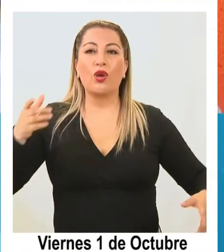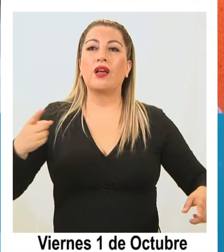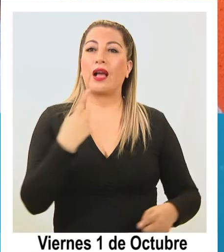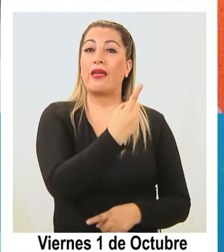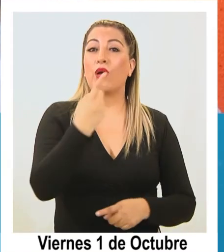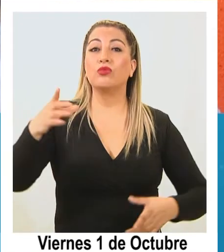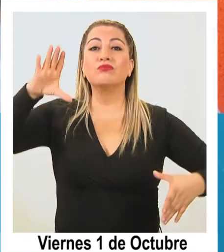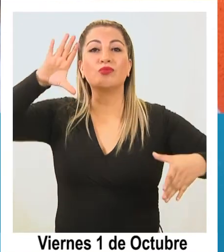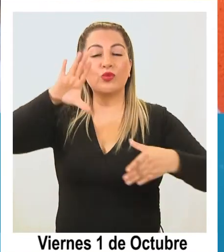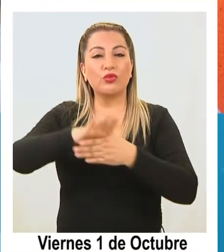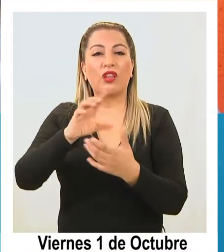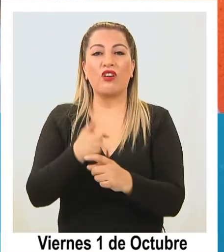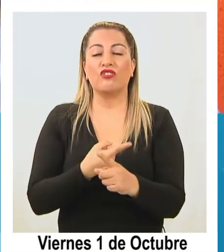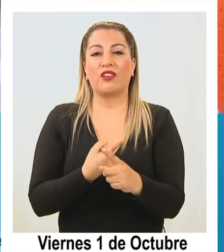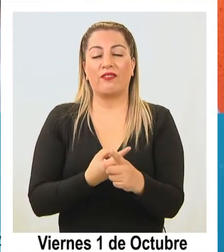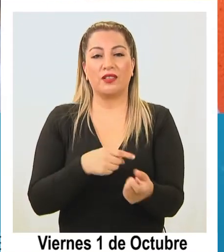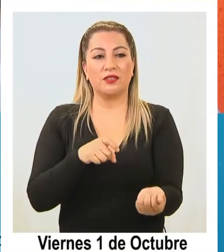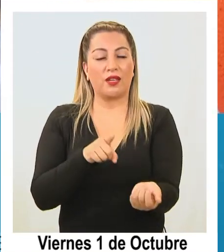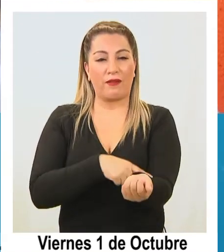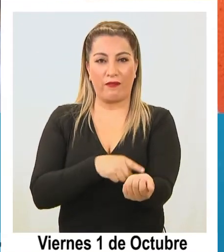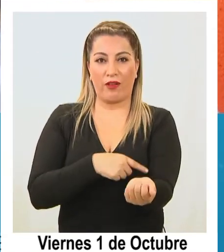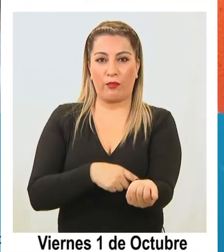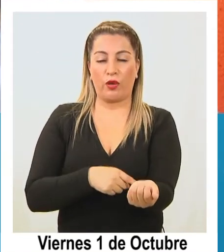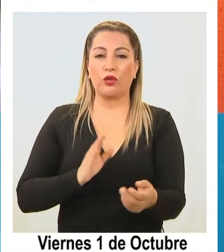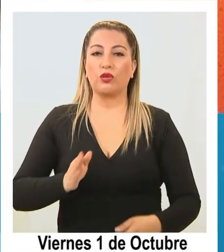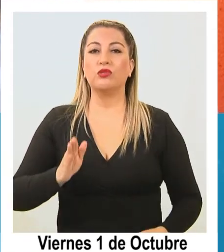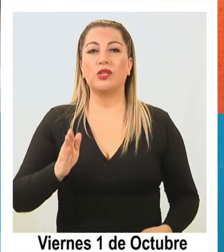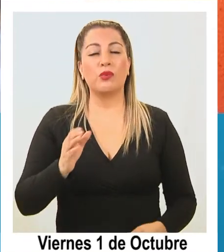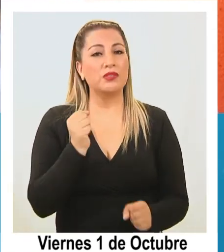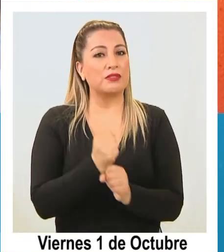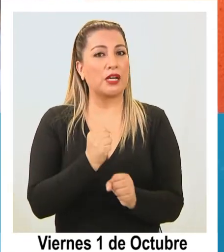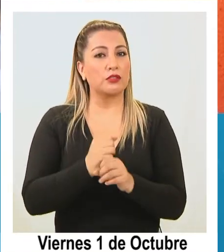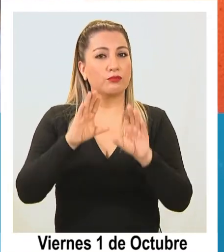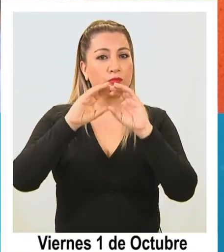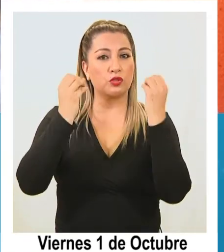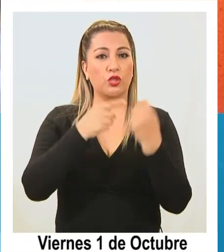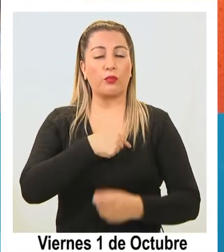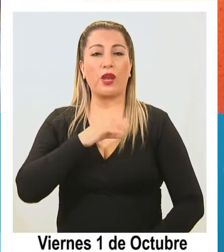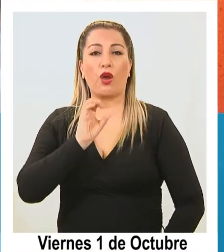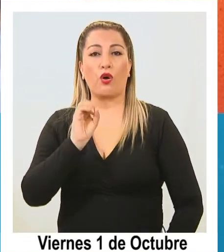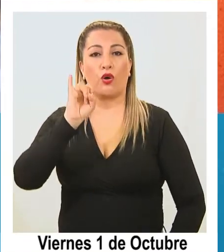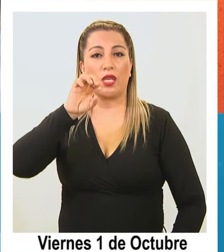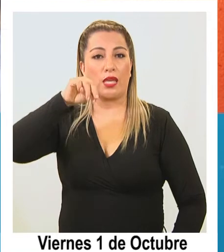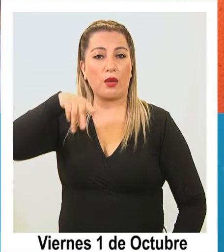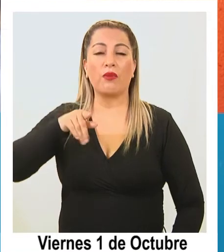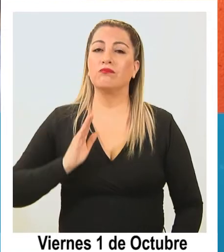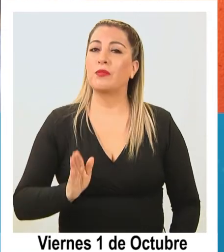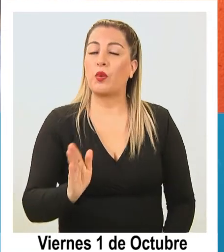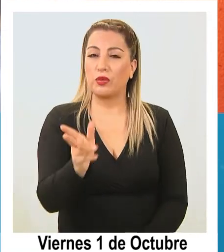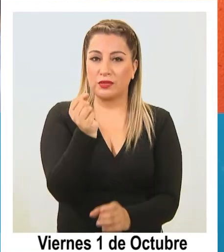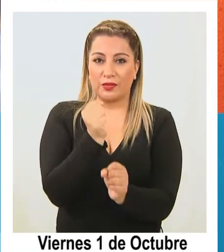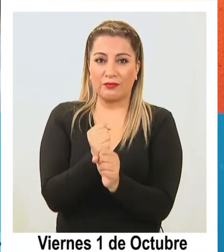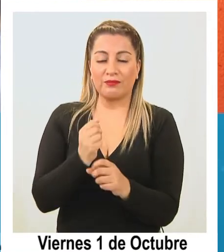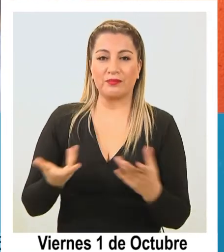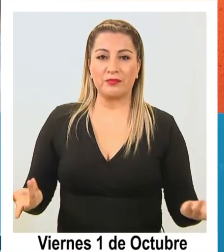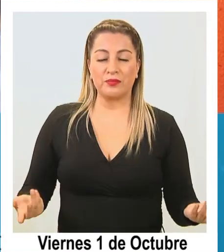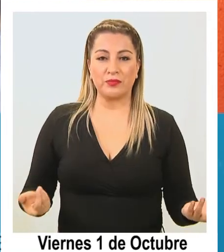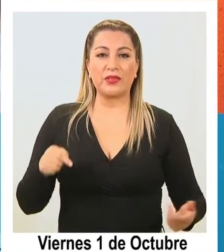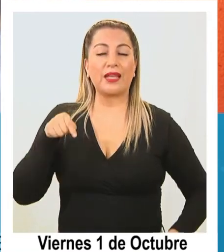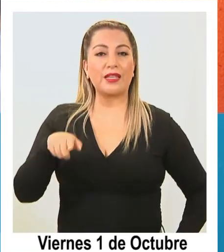familiar, que seguiremos trabajando con organizaciones como la OIM, y en esas líneas de trabajo vamos a seguir, dado que